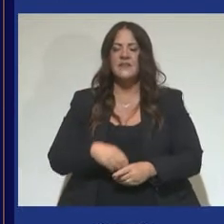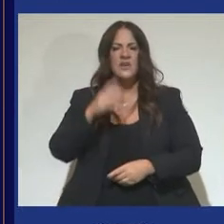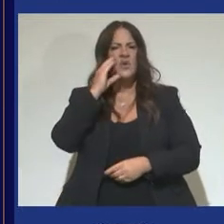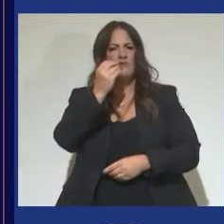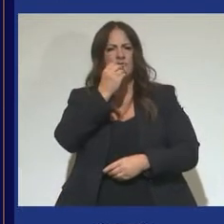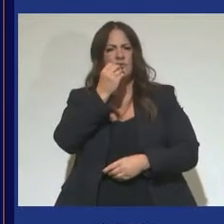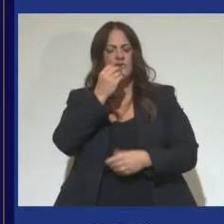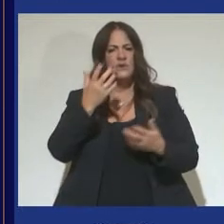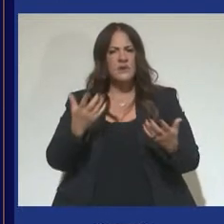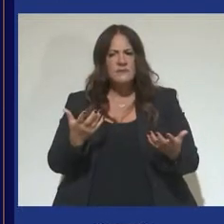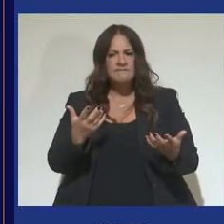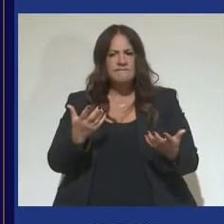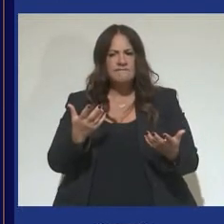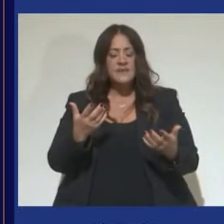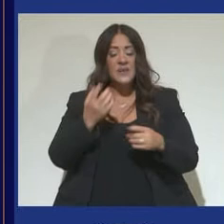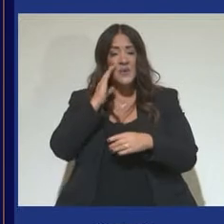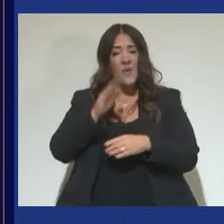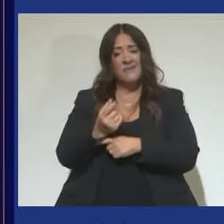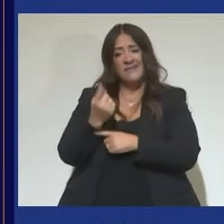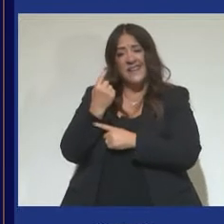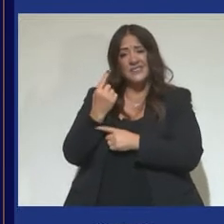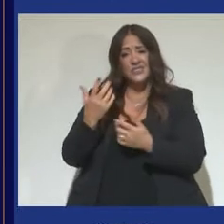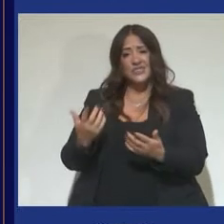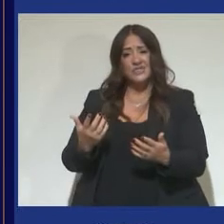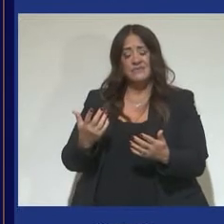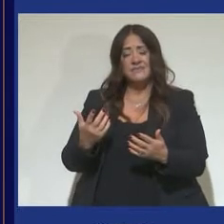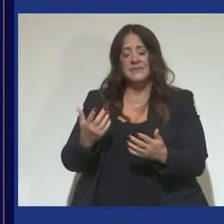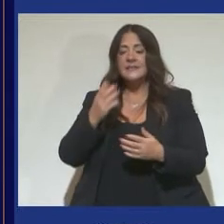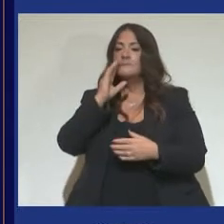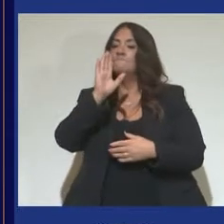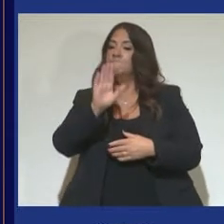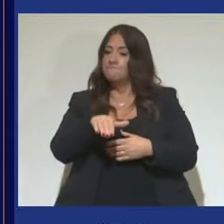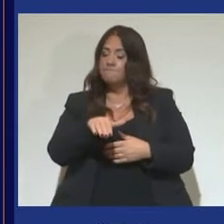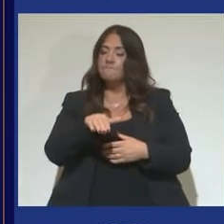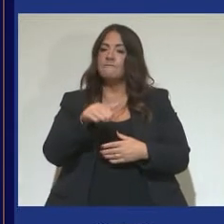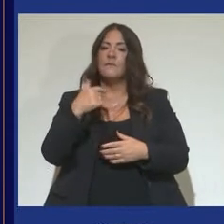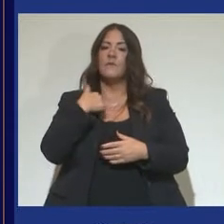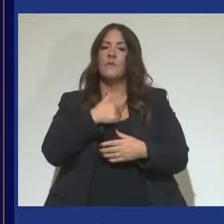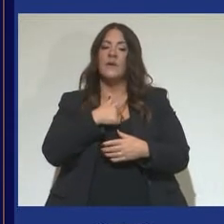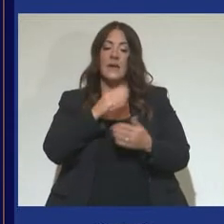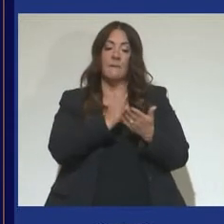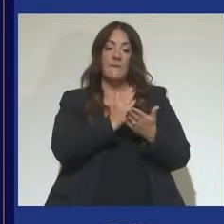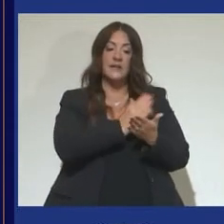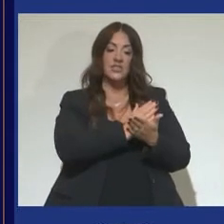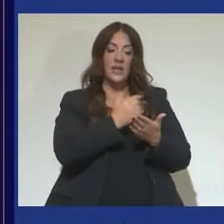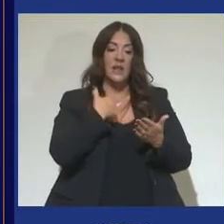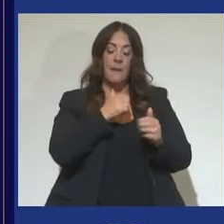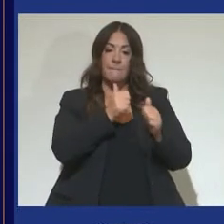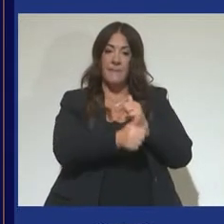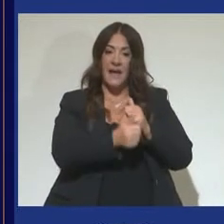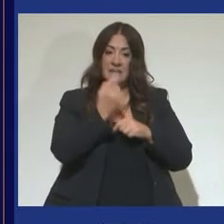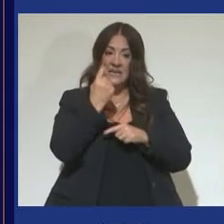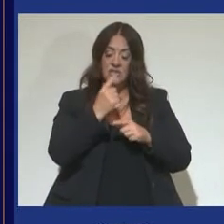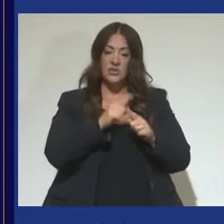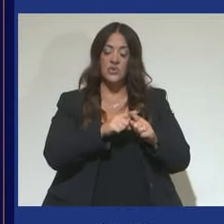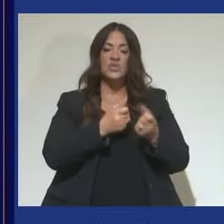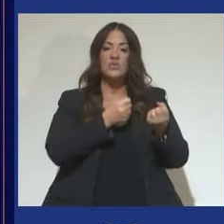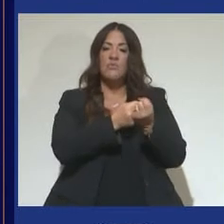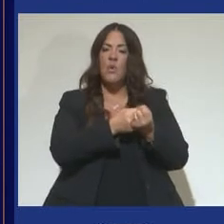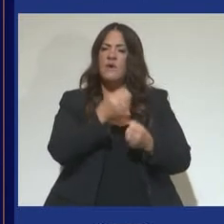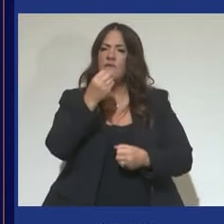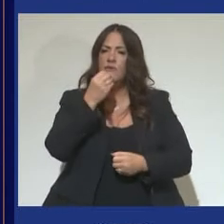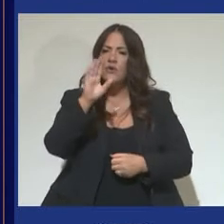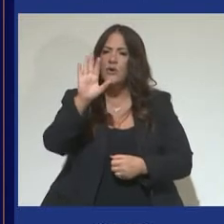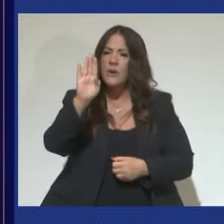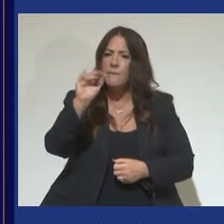importante considerar la inseguridad alimentaria el año pasado además de nuestro presupuesto base en cuanto al apoyo